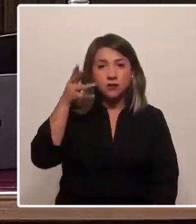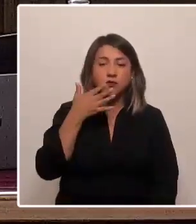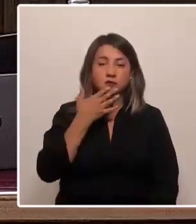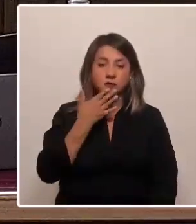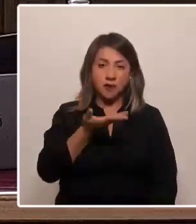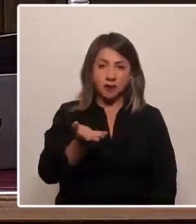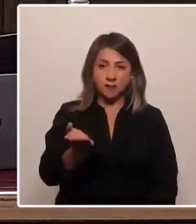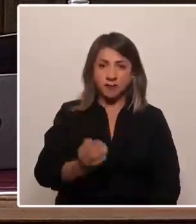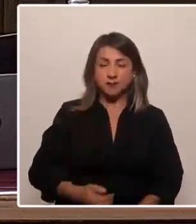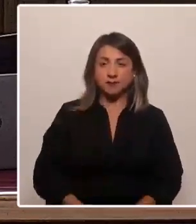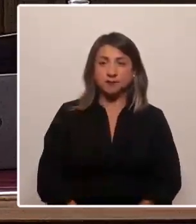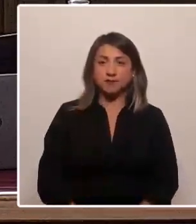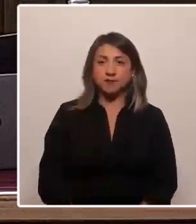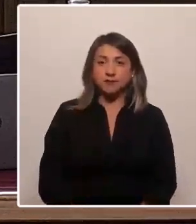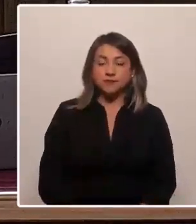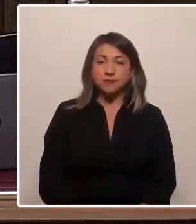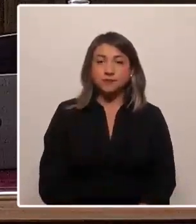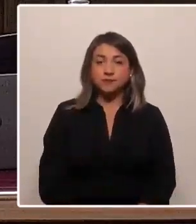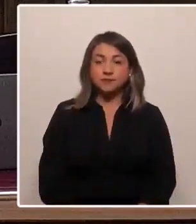palabra.